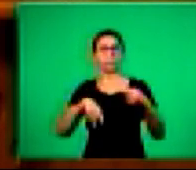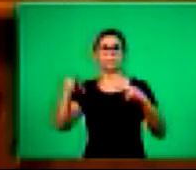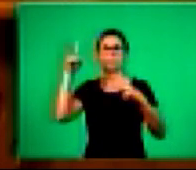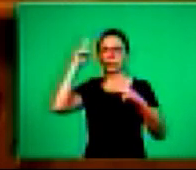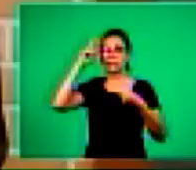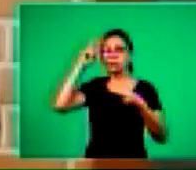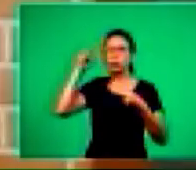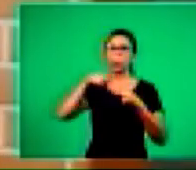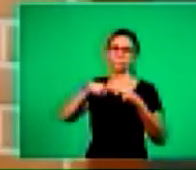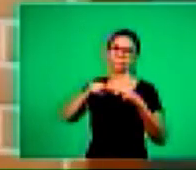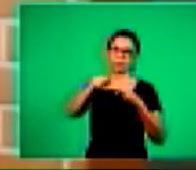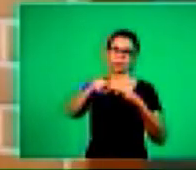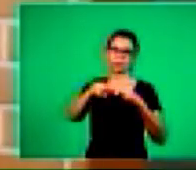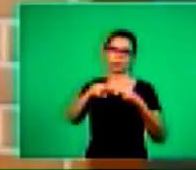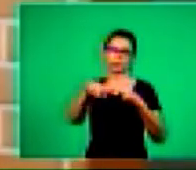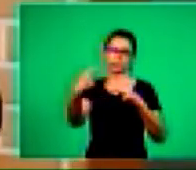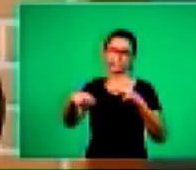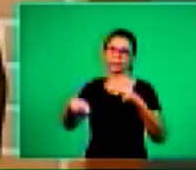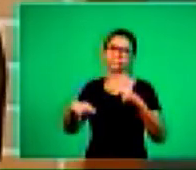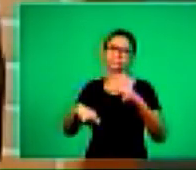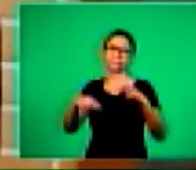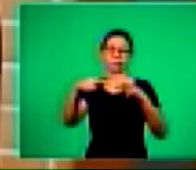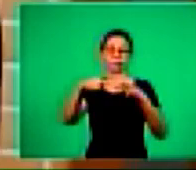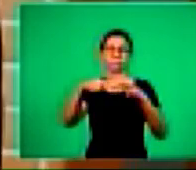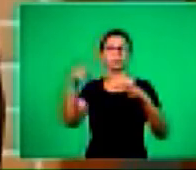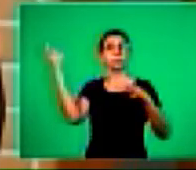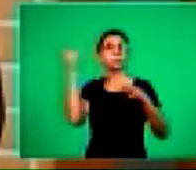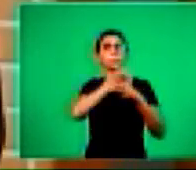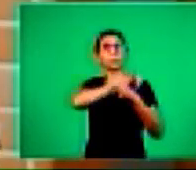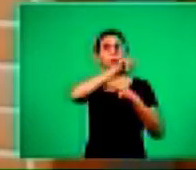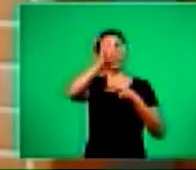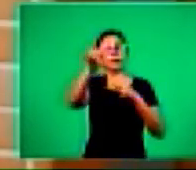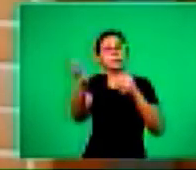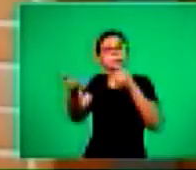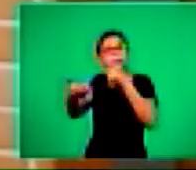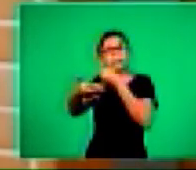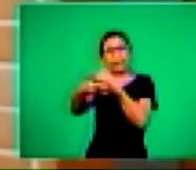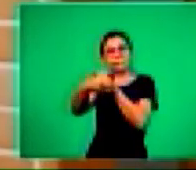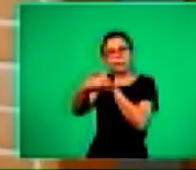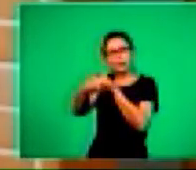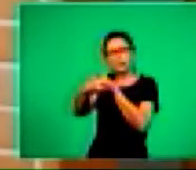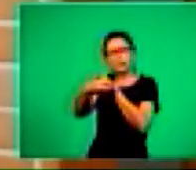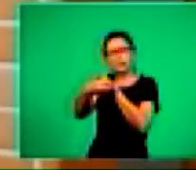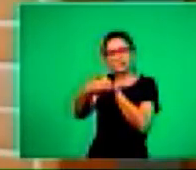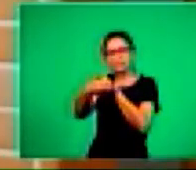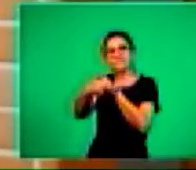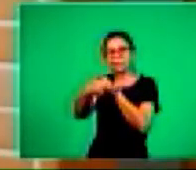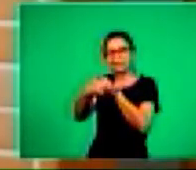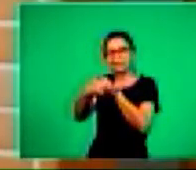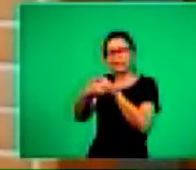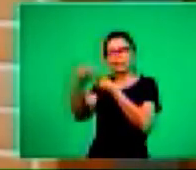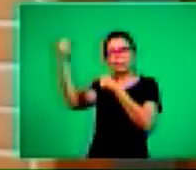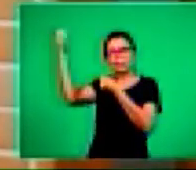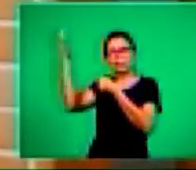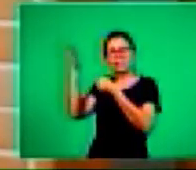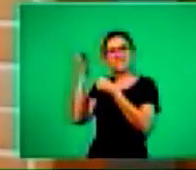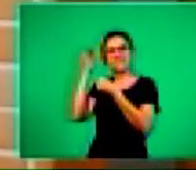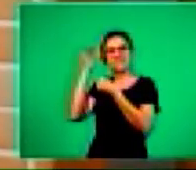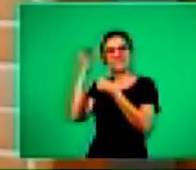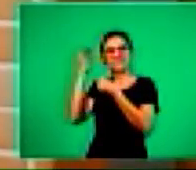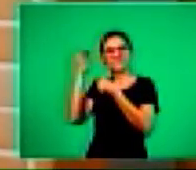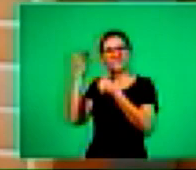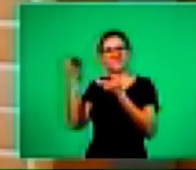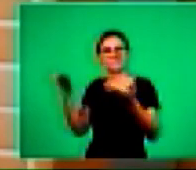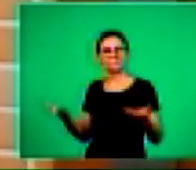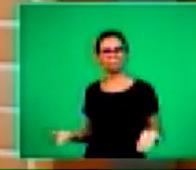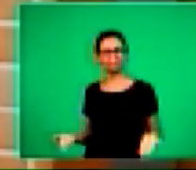conocer la biblia tienen que conocer y lo profético es aquello que está oculto lo histórico en lo histórico la razón